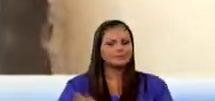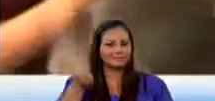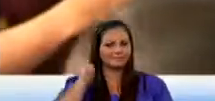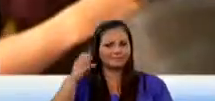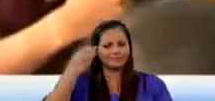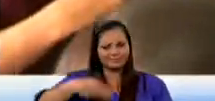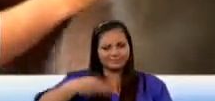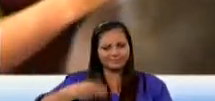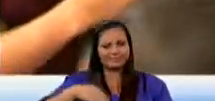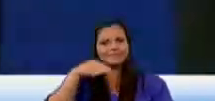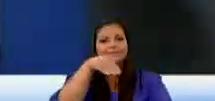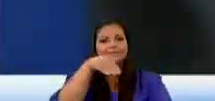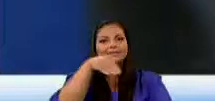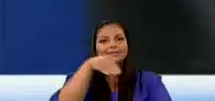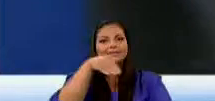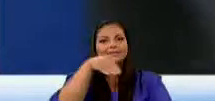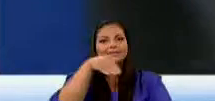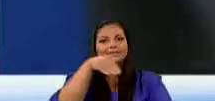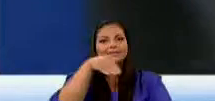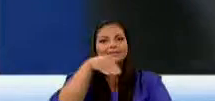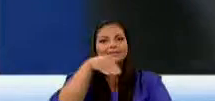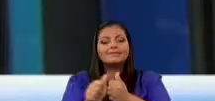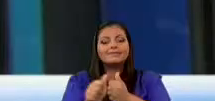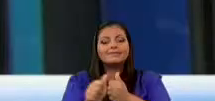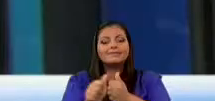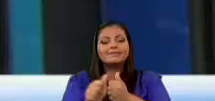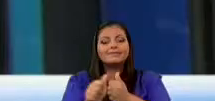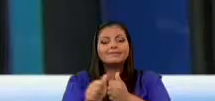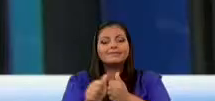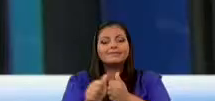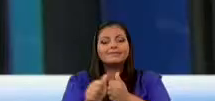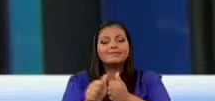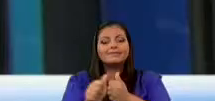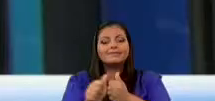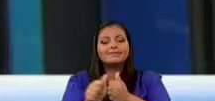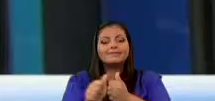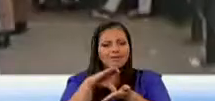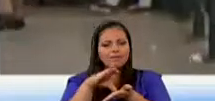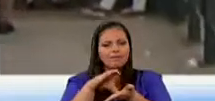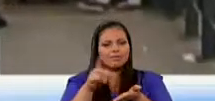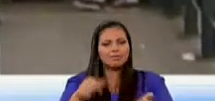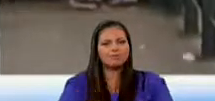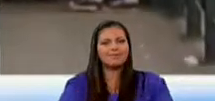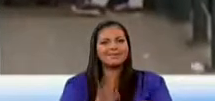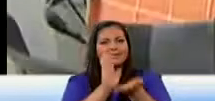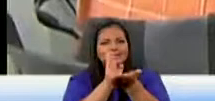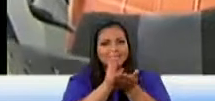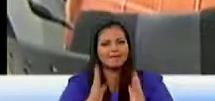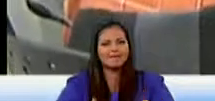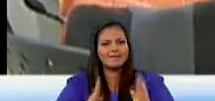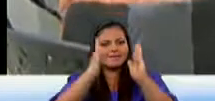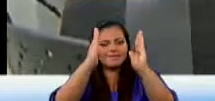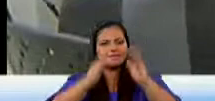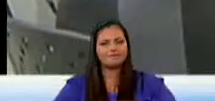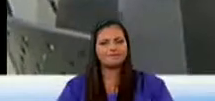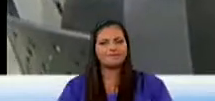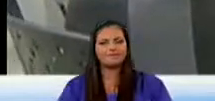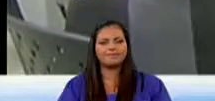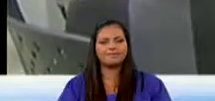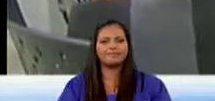en la parada de la Caja del Seguro, pleno centro de Guayaquil. Él ha visto que una de las señoritas sintió